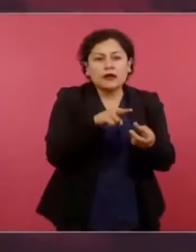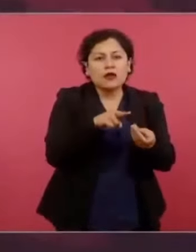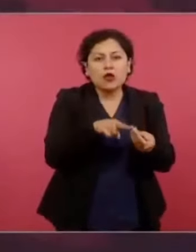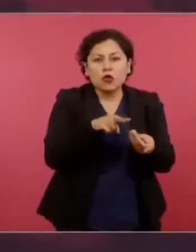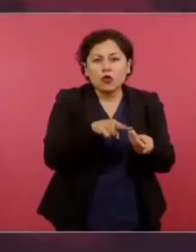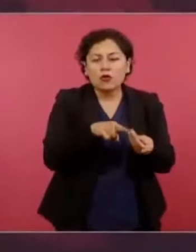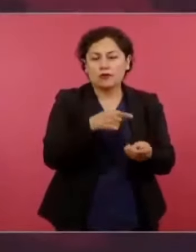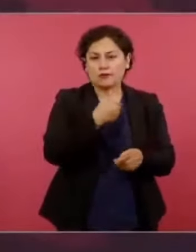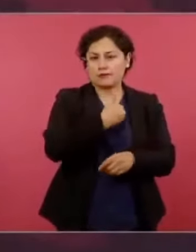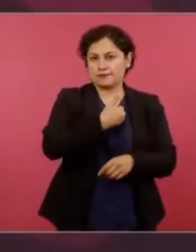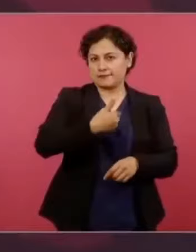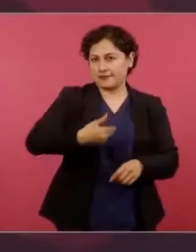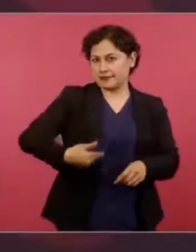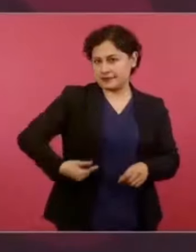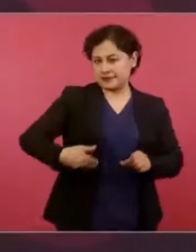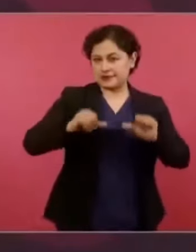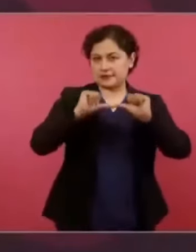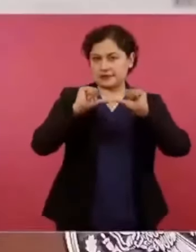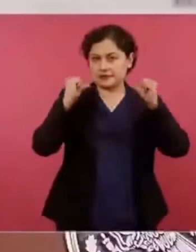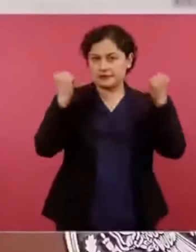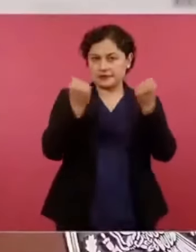asociación de